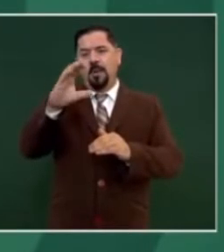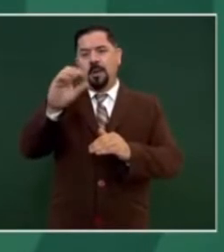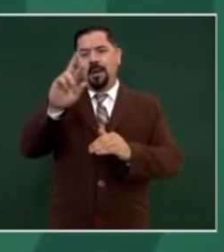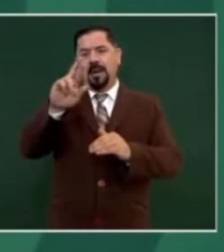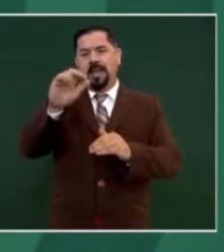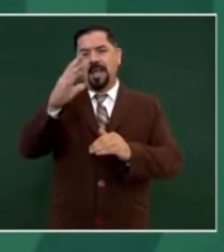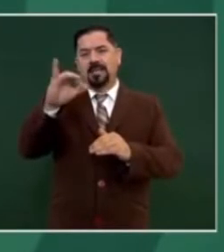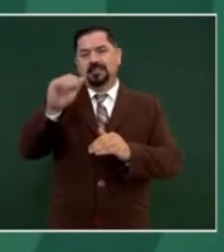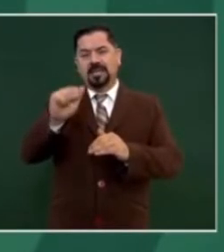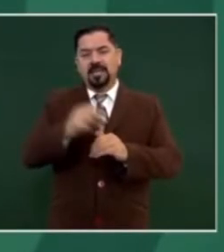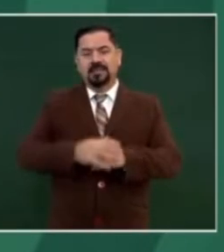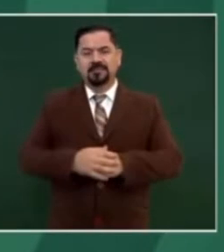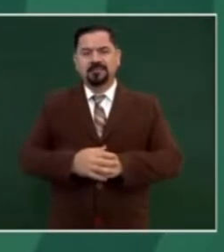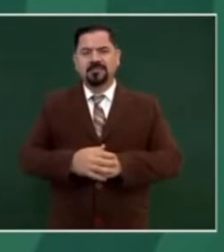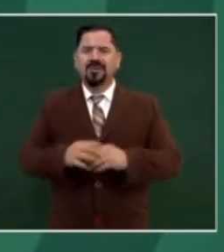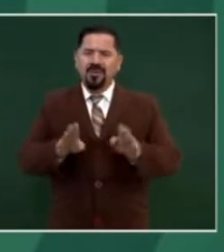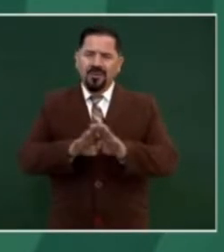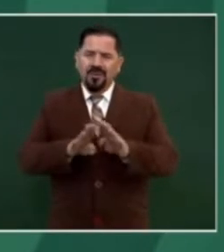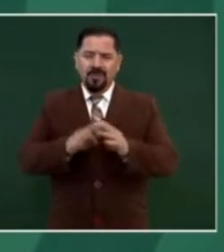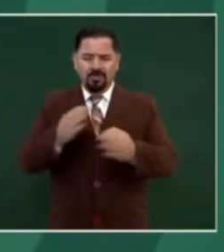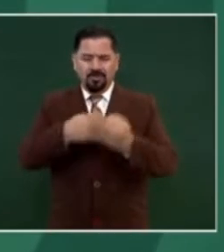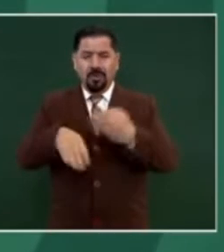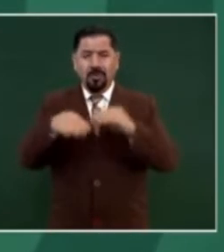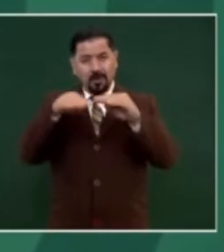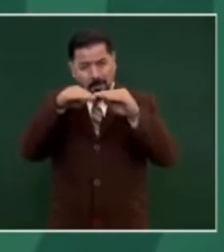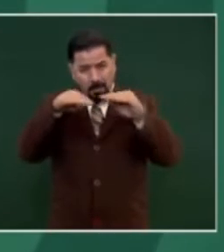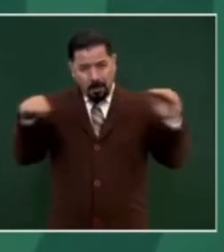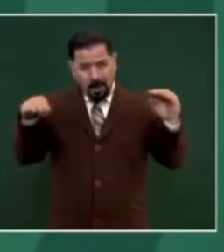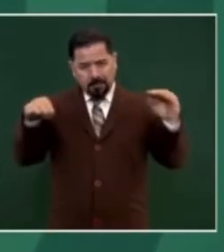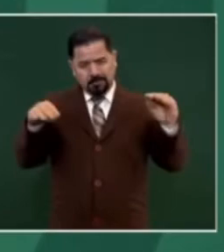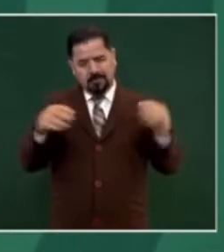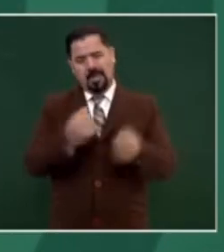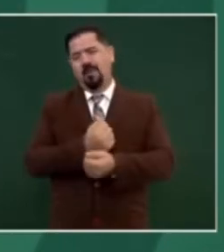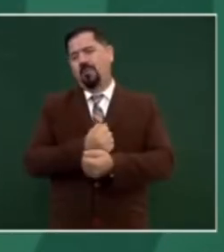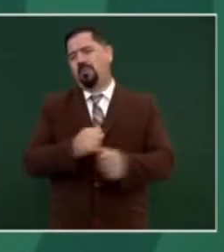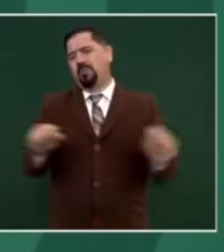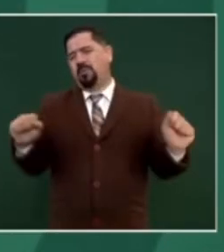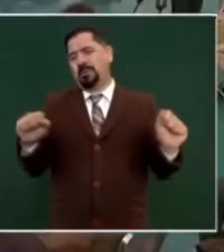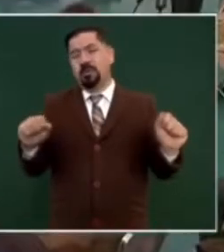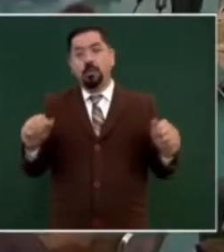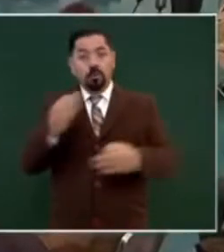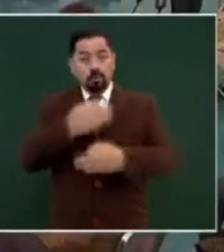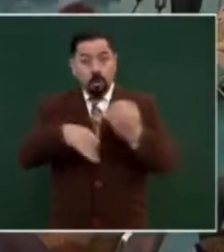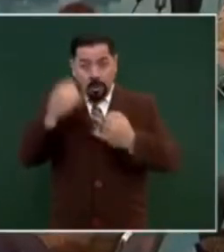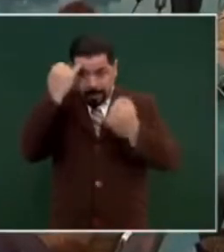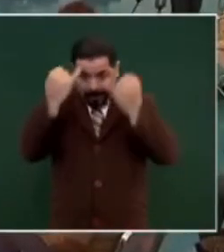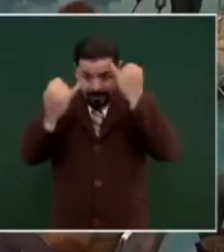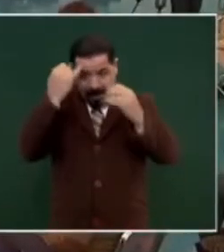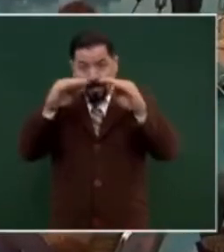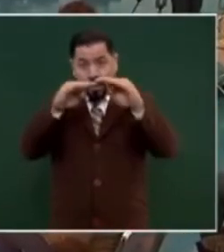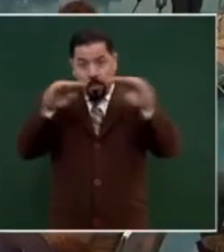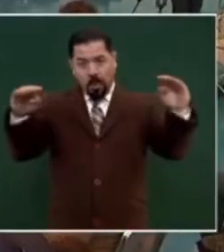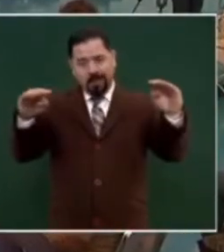durmiendo bostezando si todos pensáramos igual